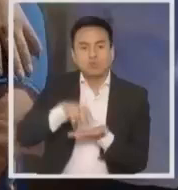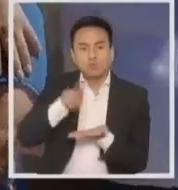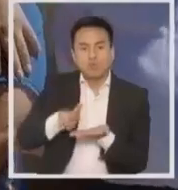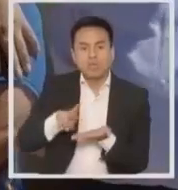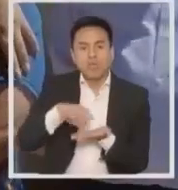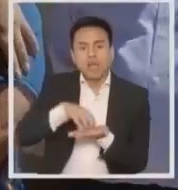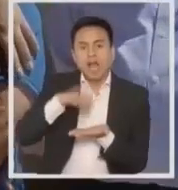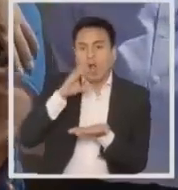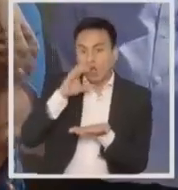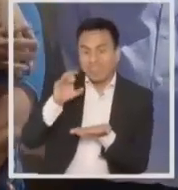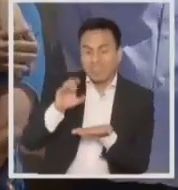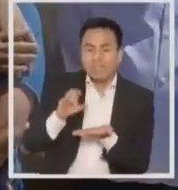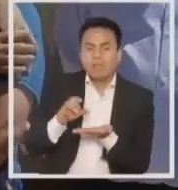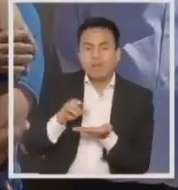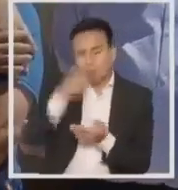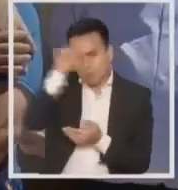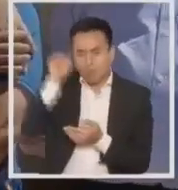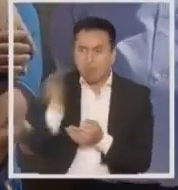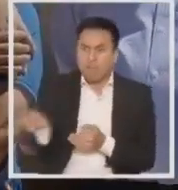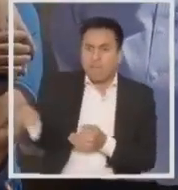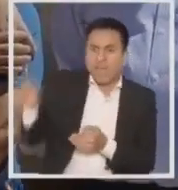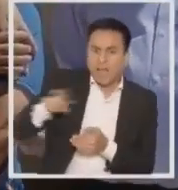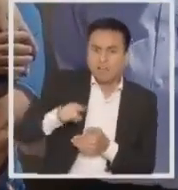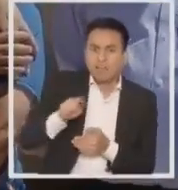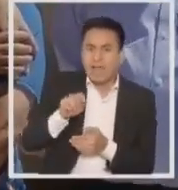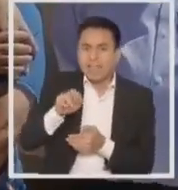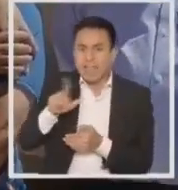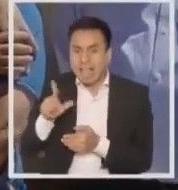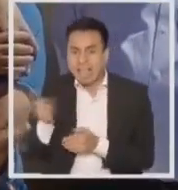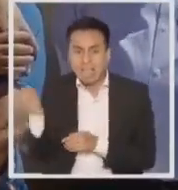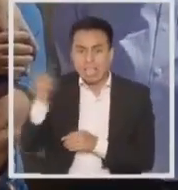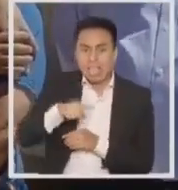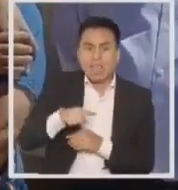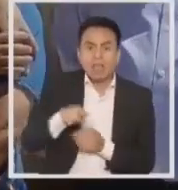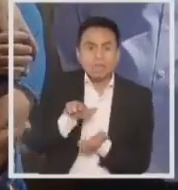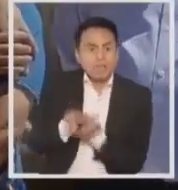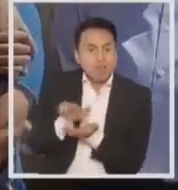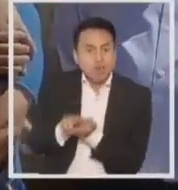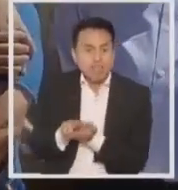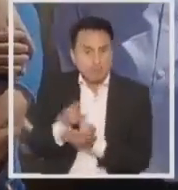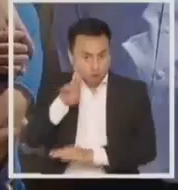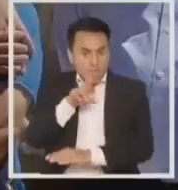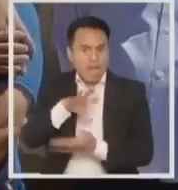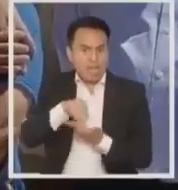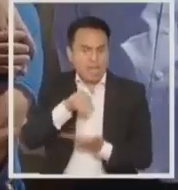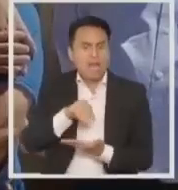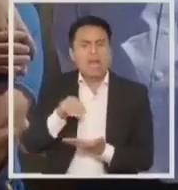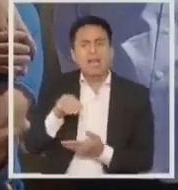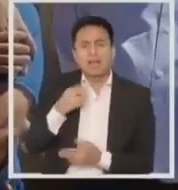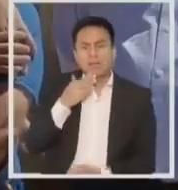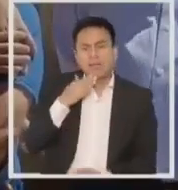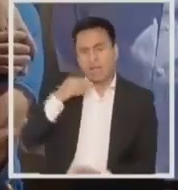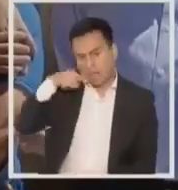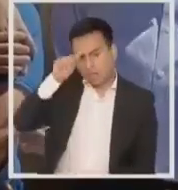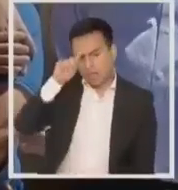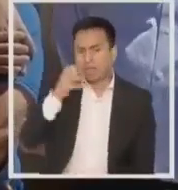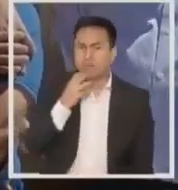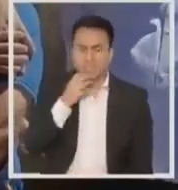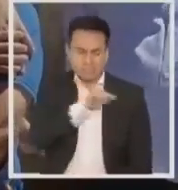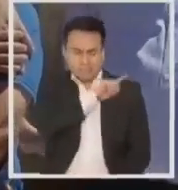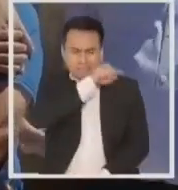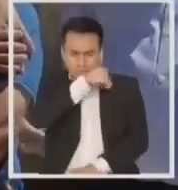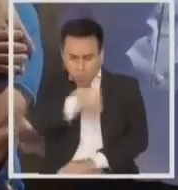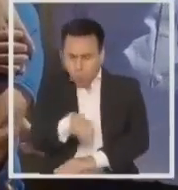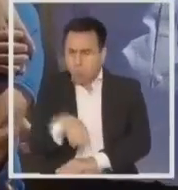de Conce, a bomberos que habían viajado de Taltal, de Mejillones, de Arica, de Calama y Antofagasta a combatir el